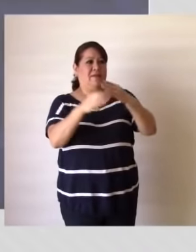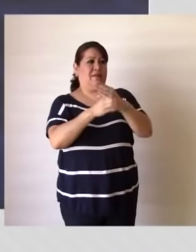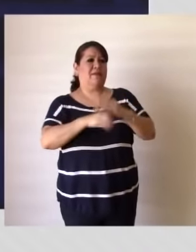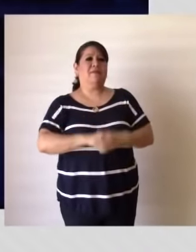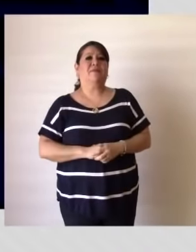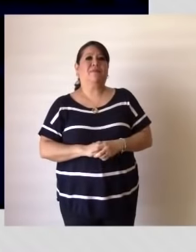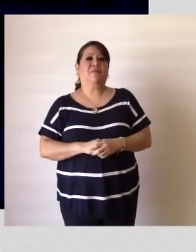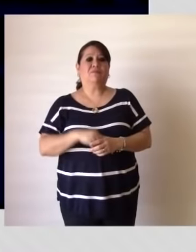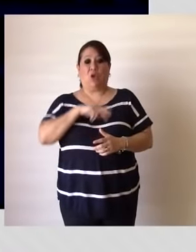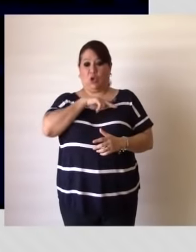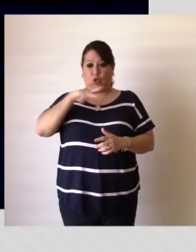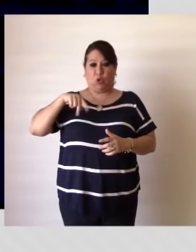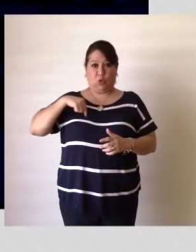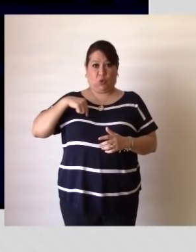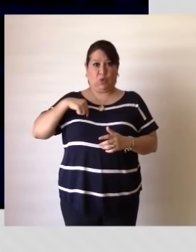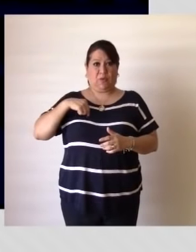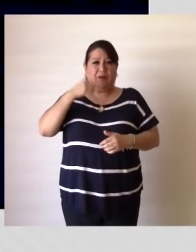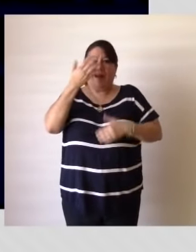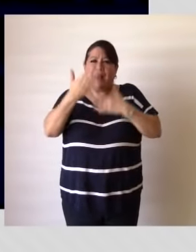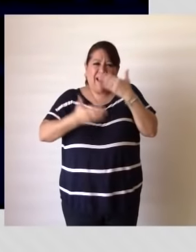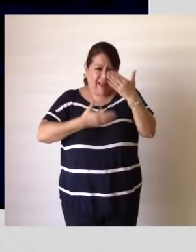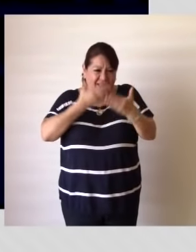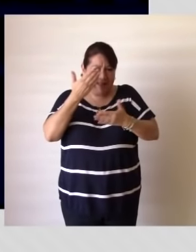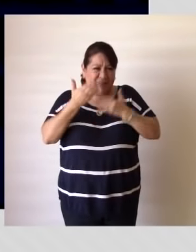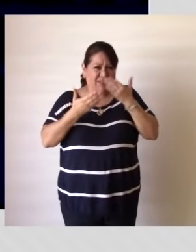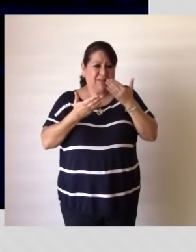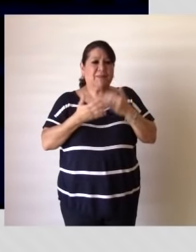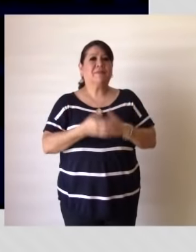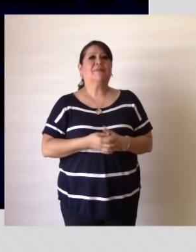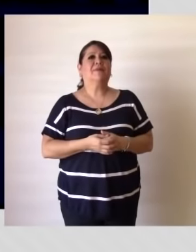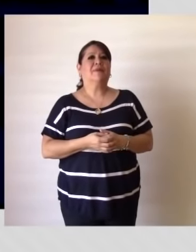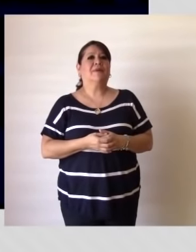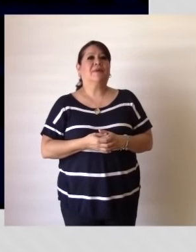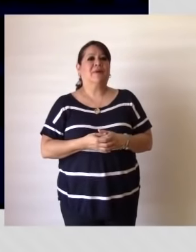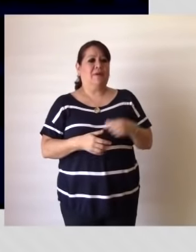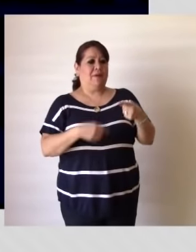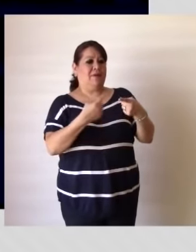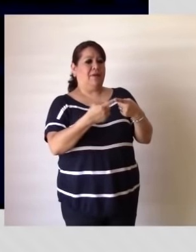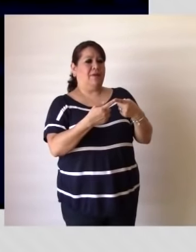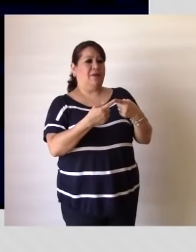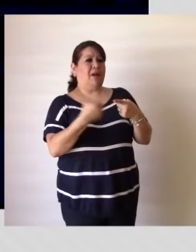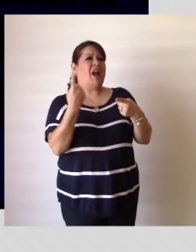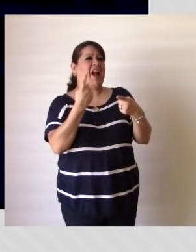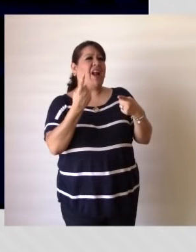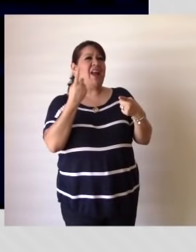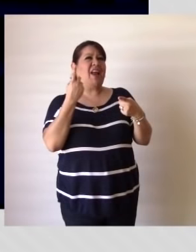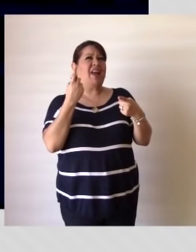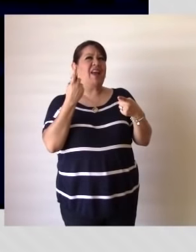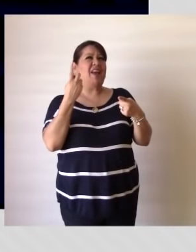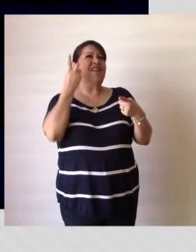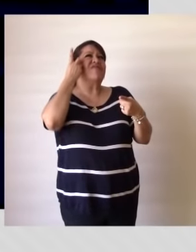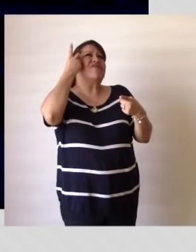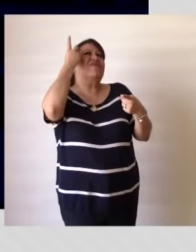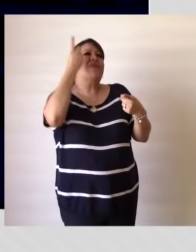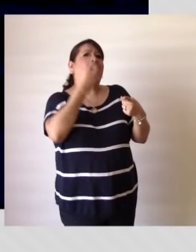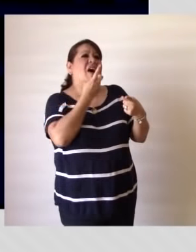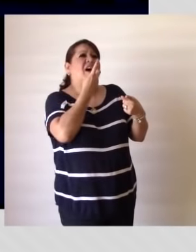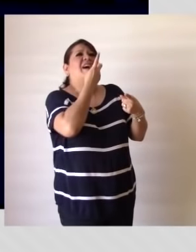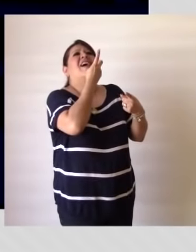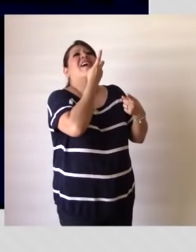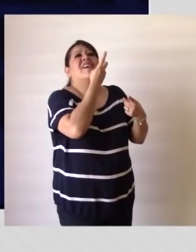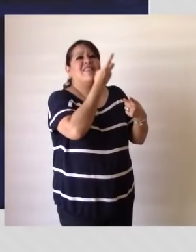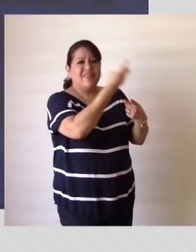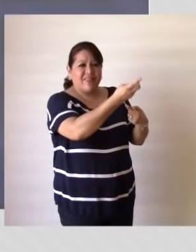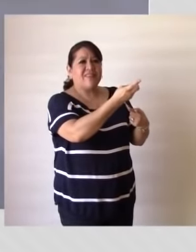que habla dios acerca de este diálogo cuál es la declaración con la que dios inicia